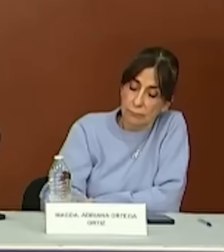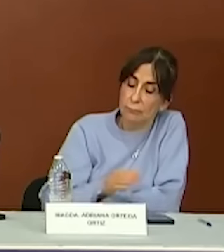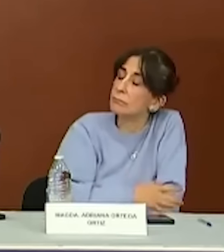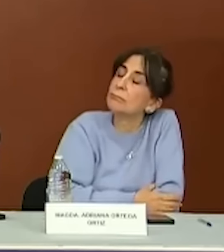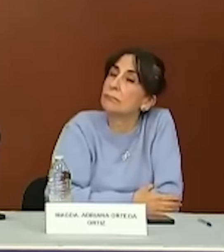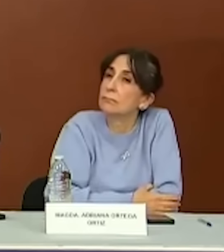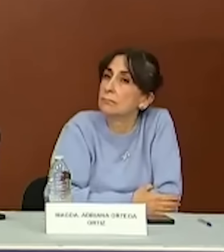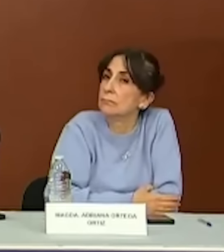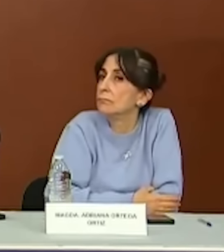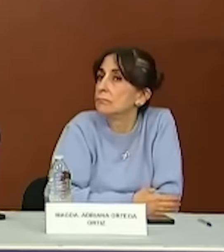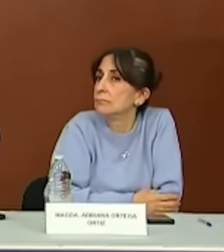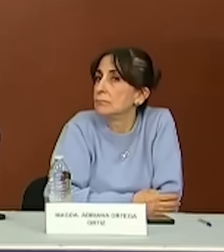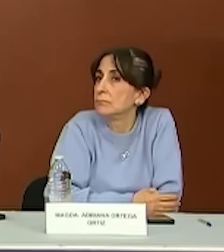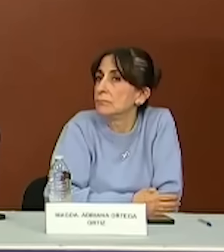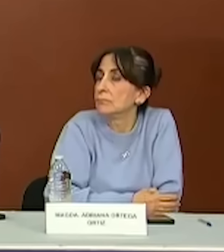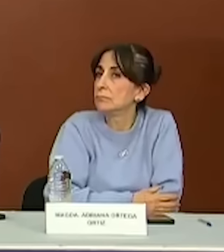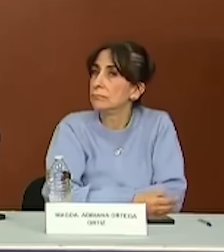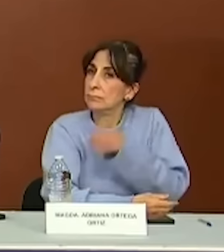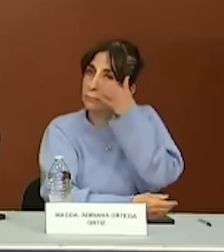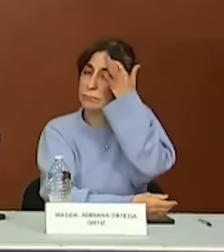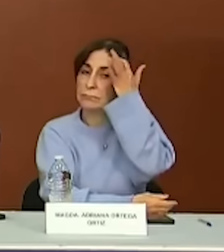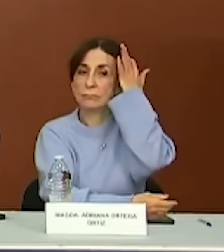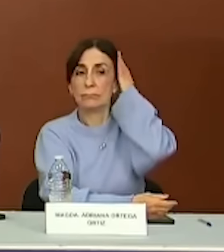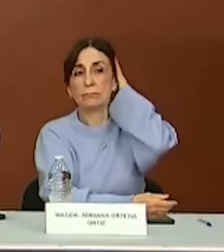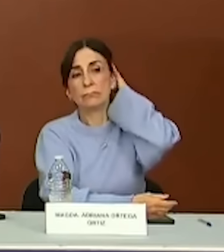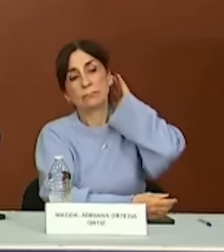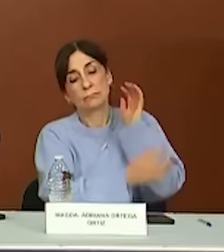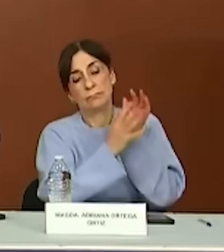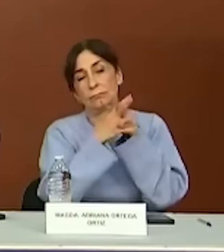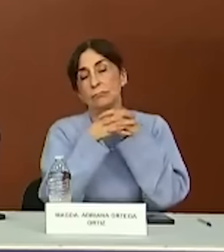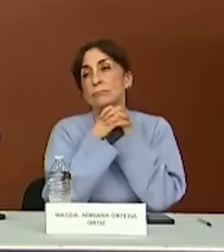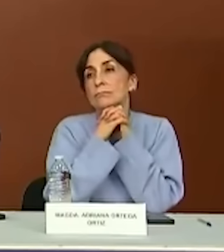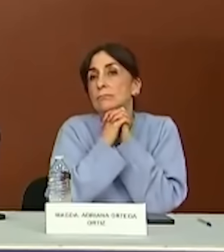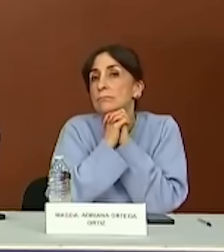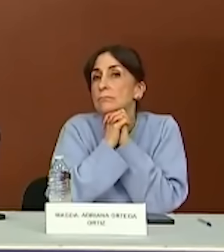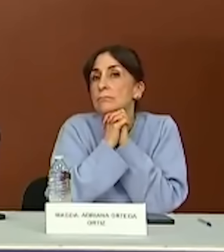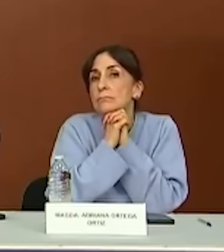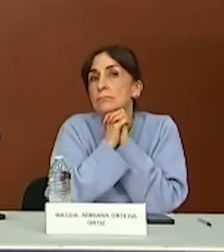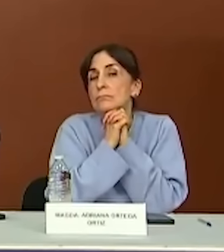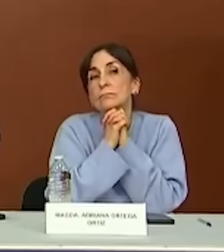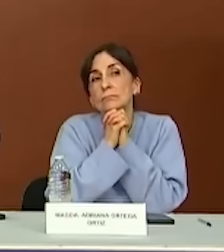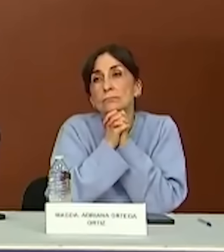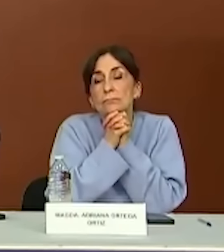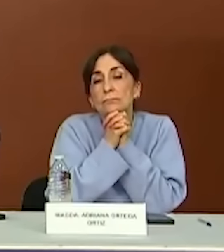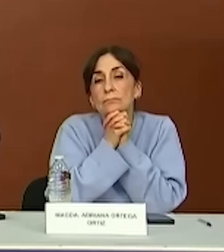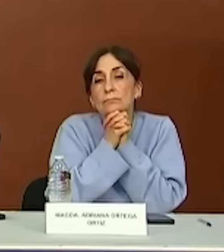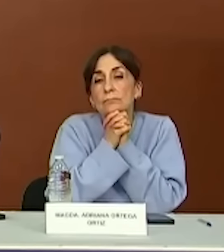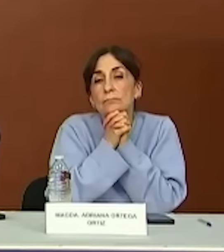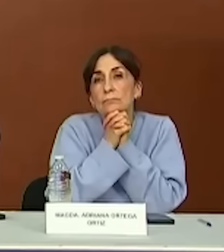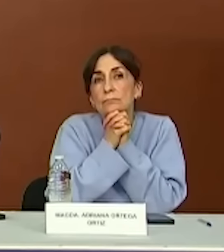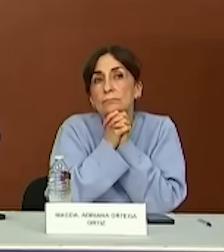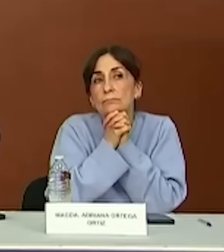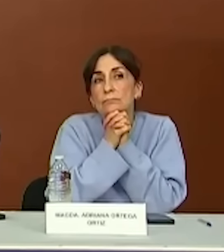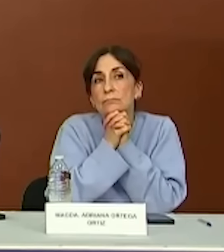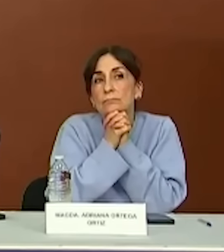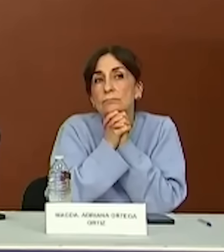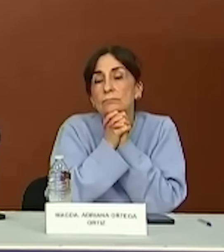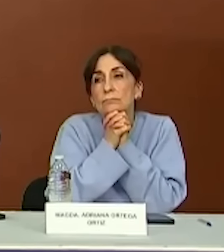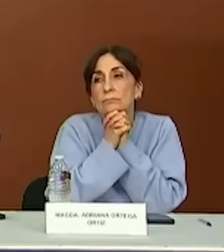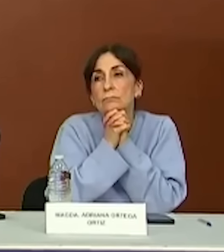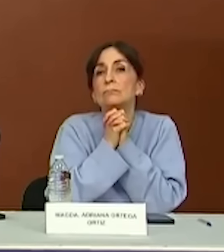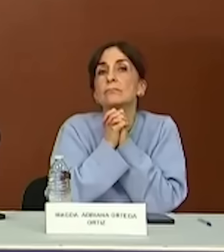eh desde luego no pretendemos que la presidencia presidenta lo haga pero a través de su equipo jurídico para que se imponga no solo de esa decisión sino de todo el